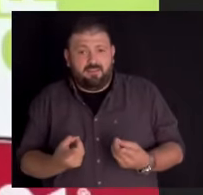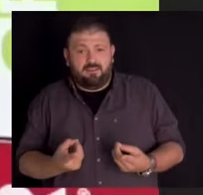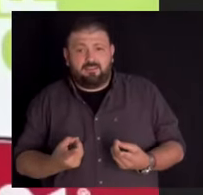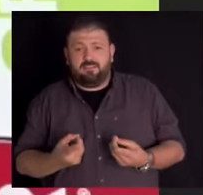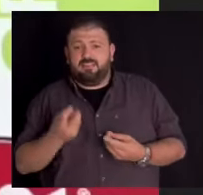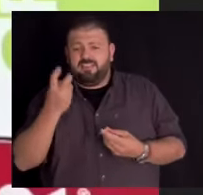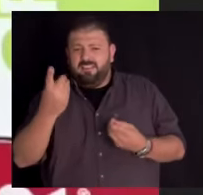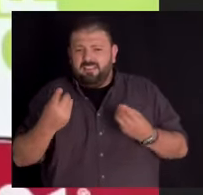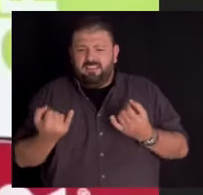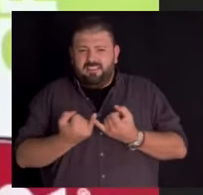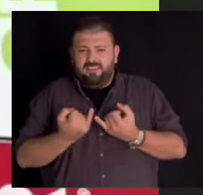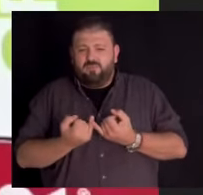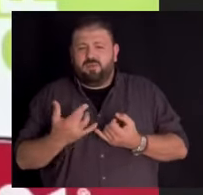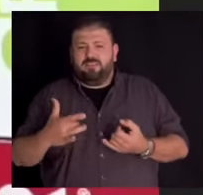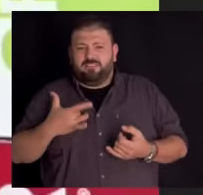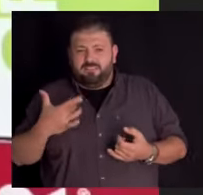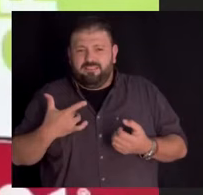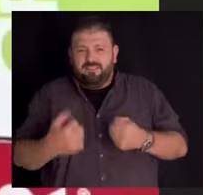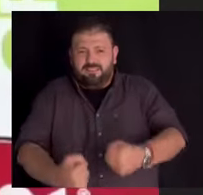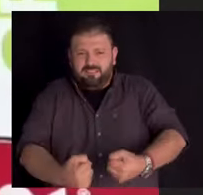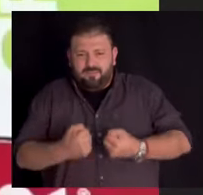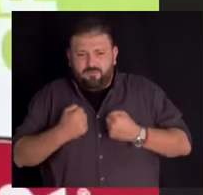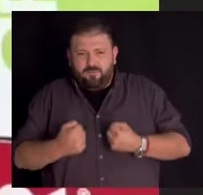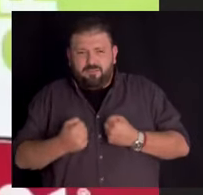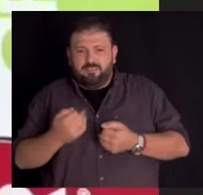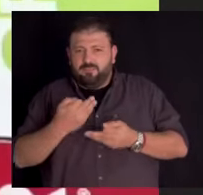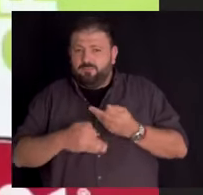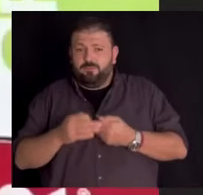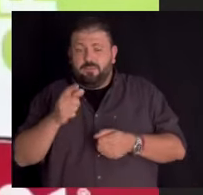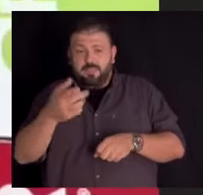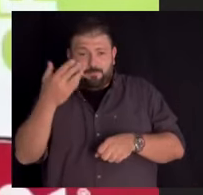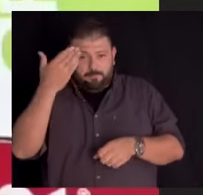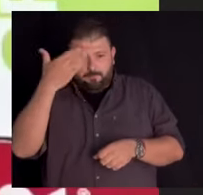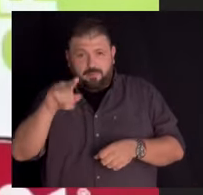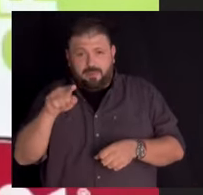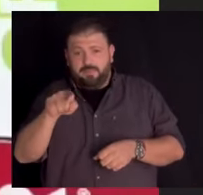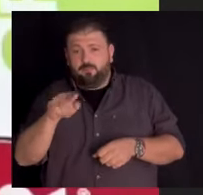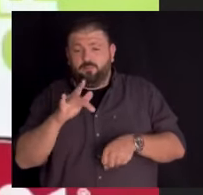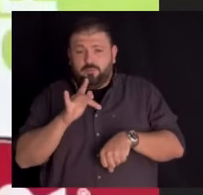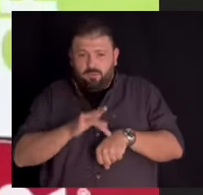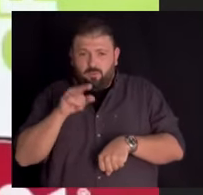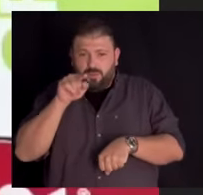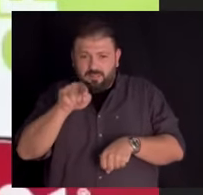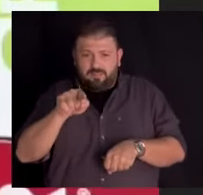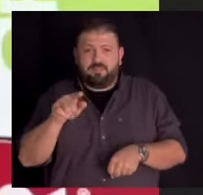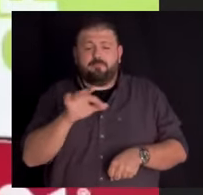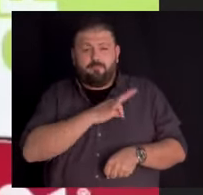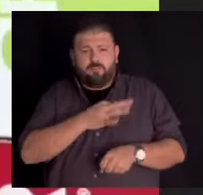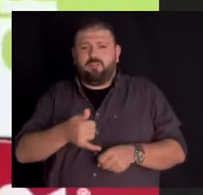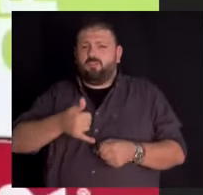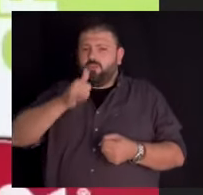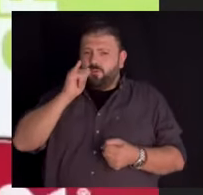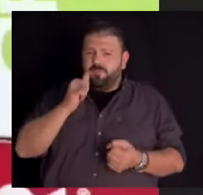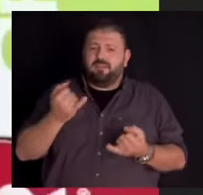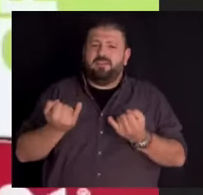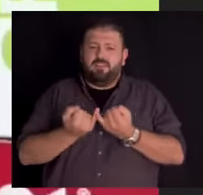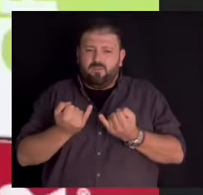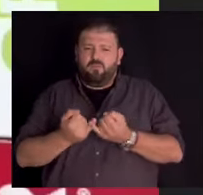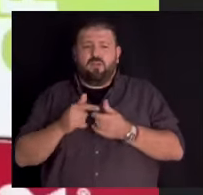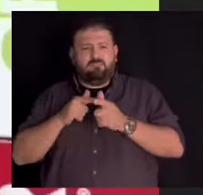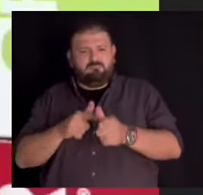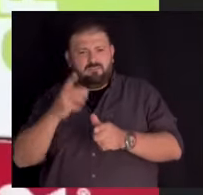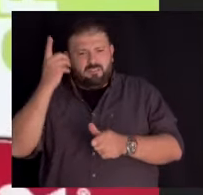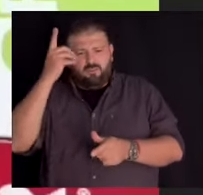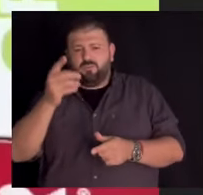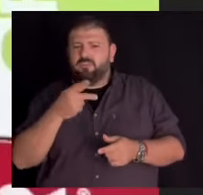esa fuerza, esa pasión. Pero ahora te toca a ti tomártelos, encomendarte a Dios y salir a dar lo